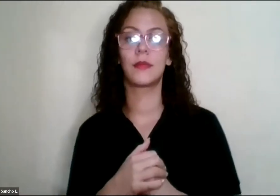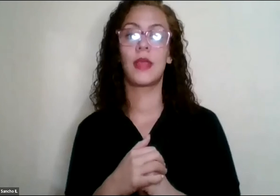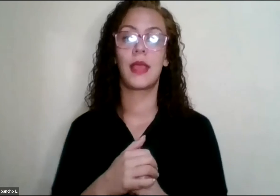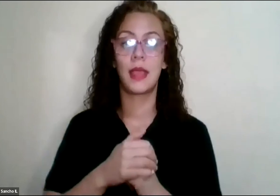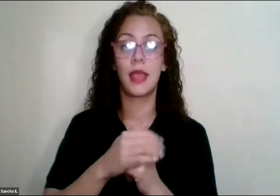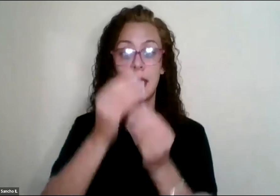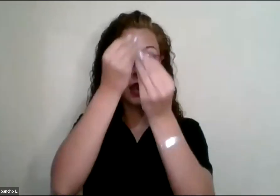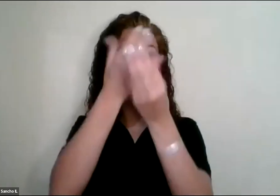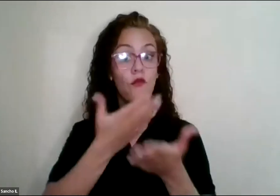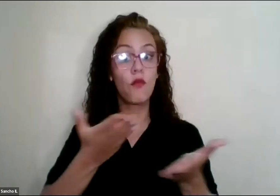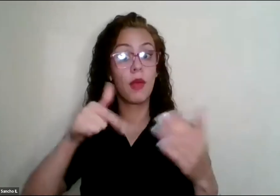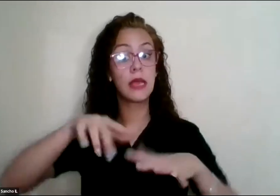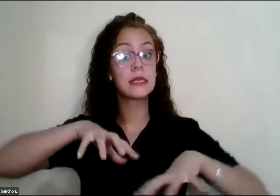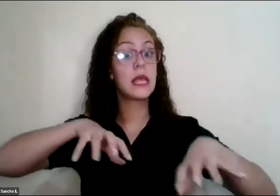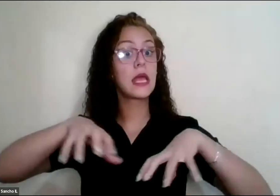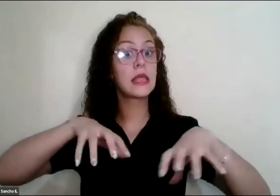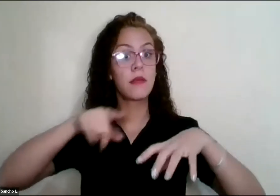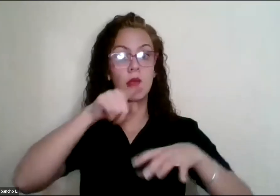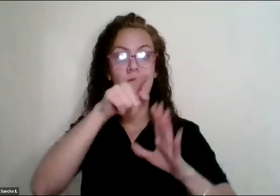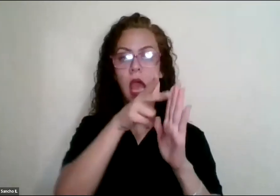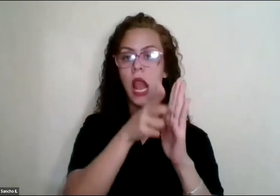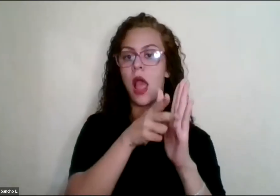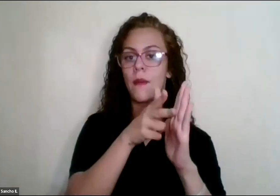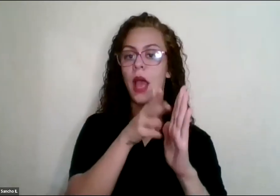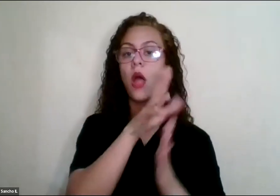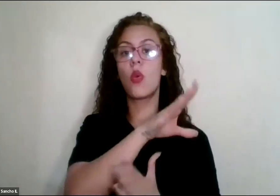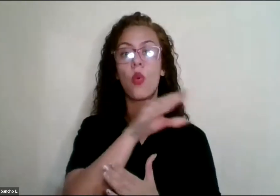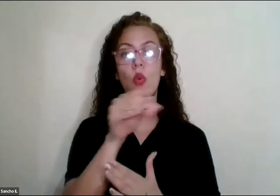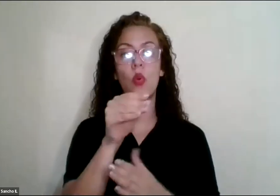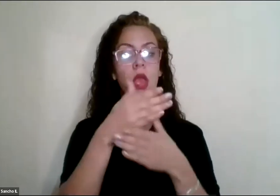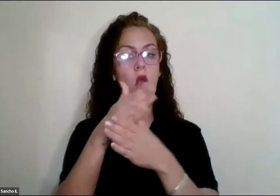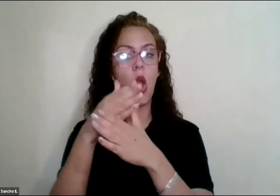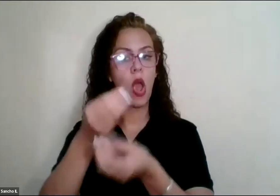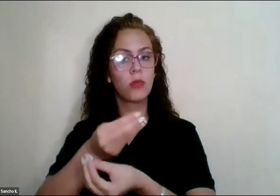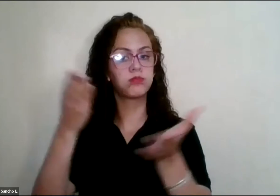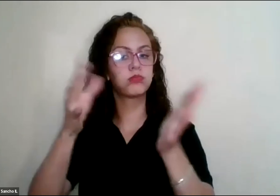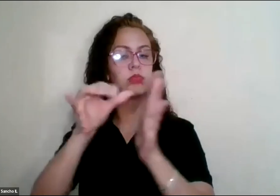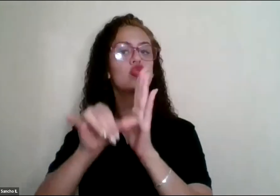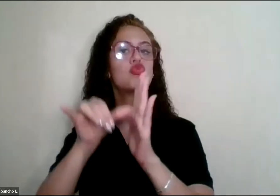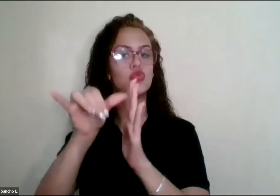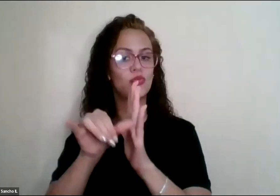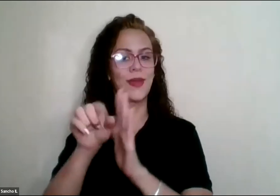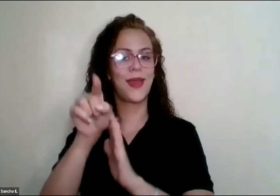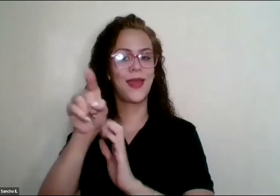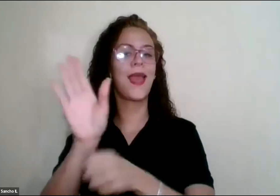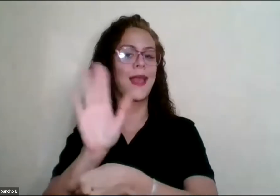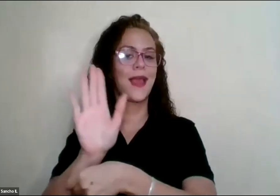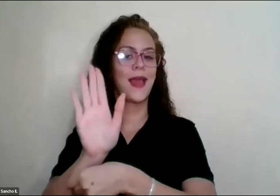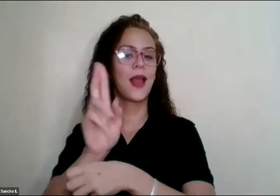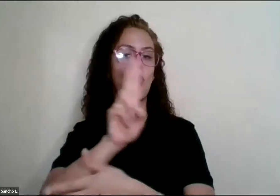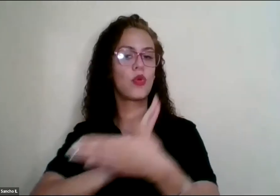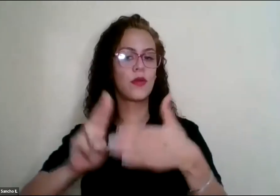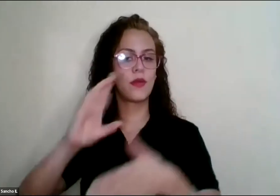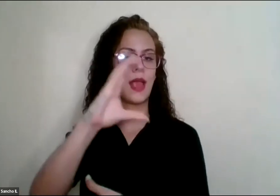este evento está siendo grabado y se estará compartiendo en YouTube en el canal de la Universidad